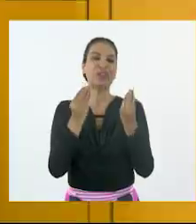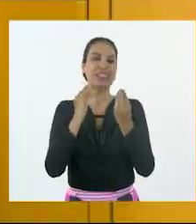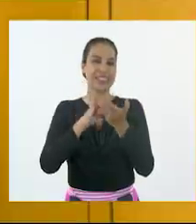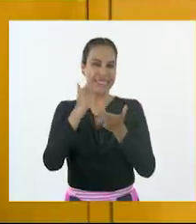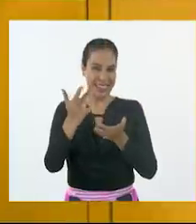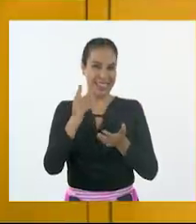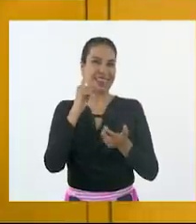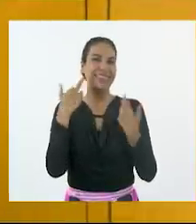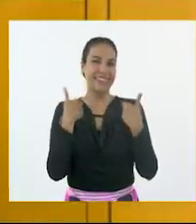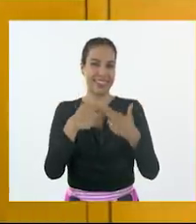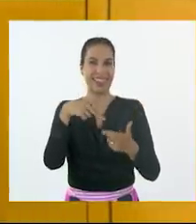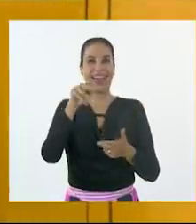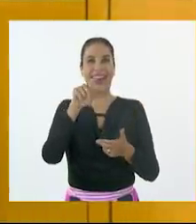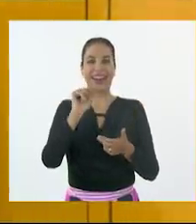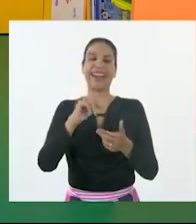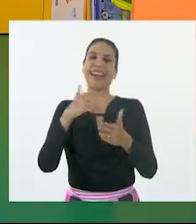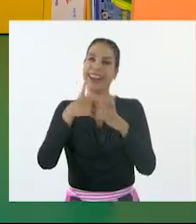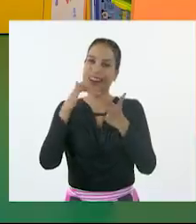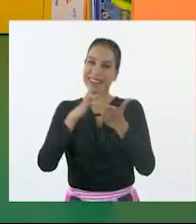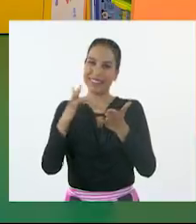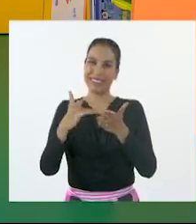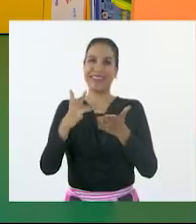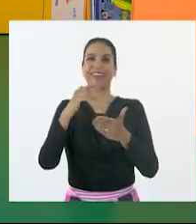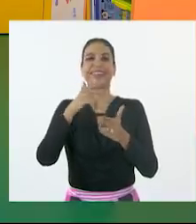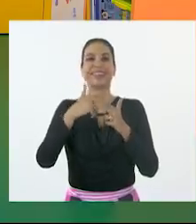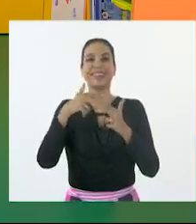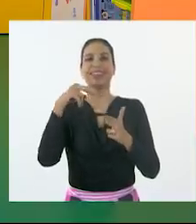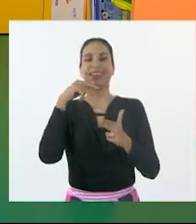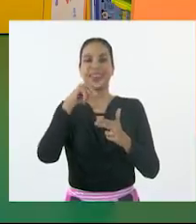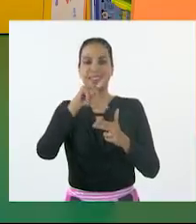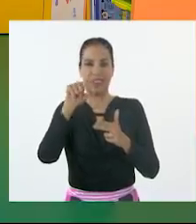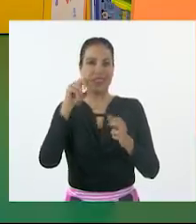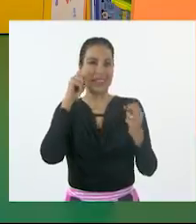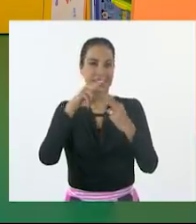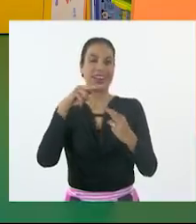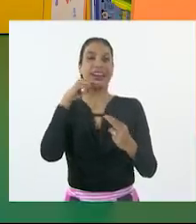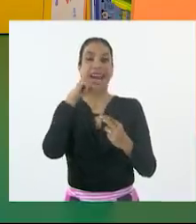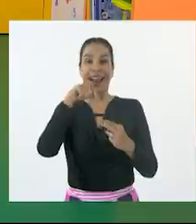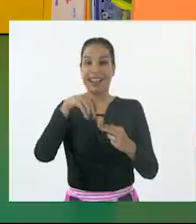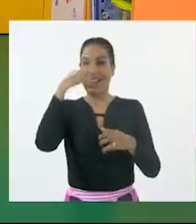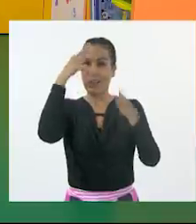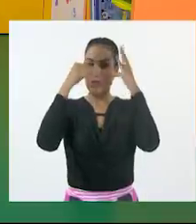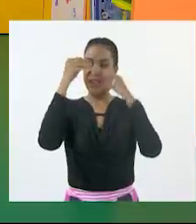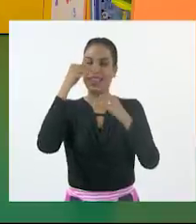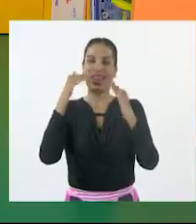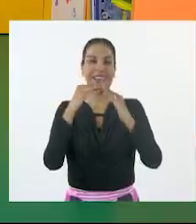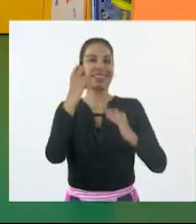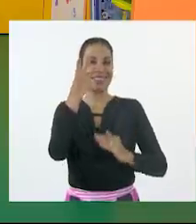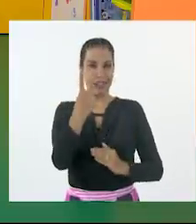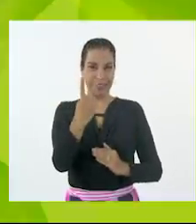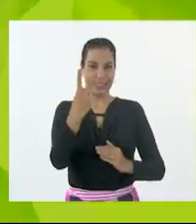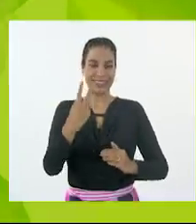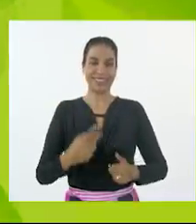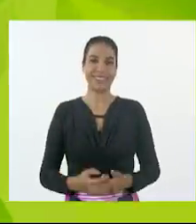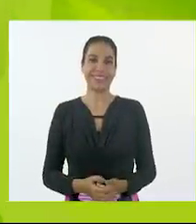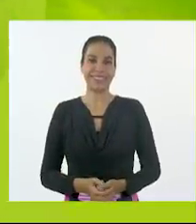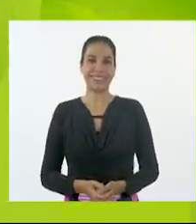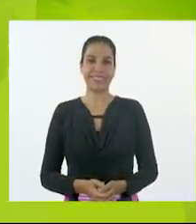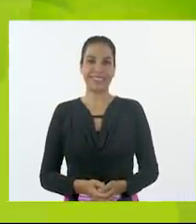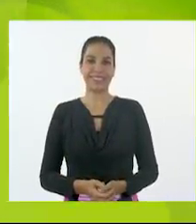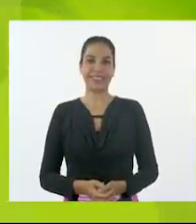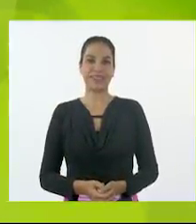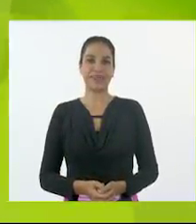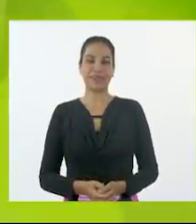gracias, Carla. Gracias, hasta luego. Nos vemos muy pronto aquí, en Aprende en Casa 2.